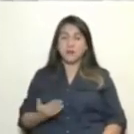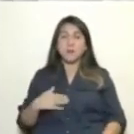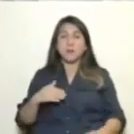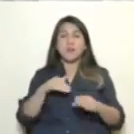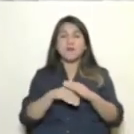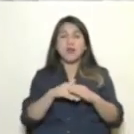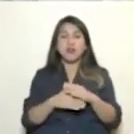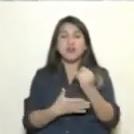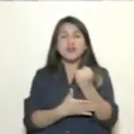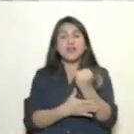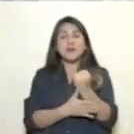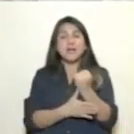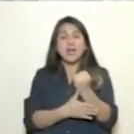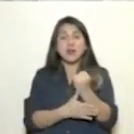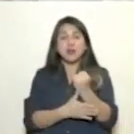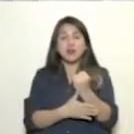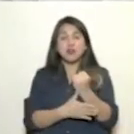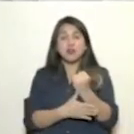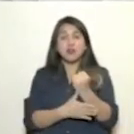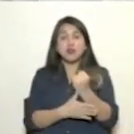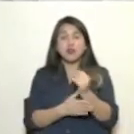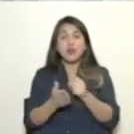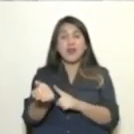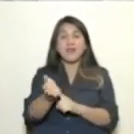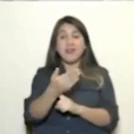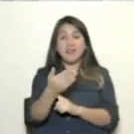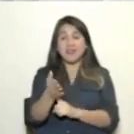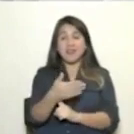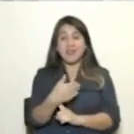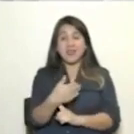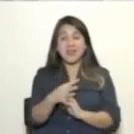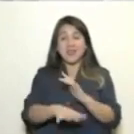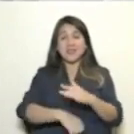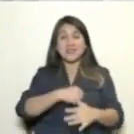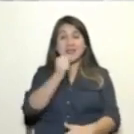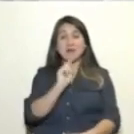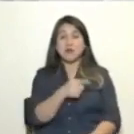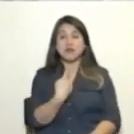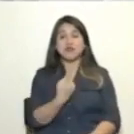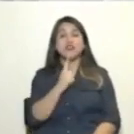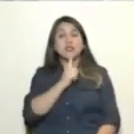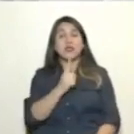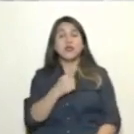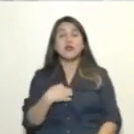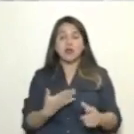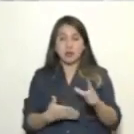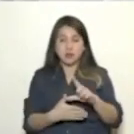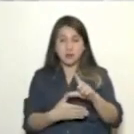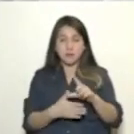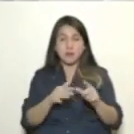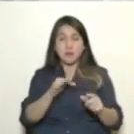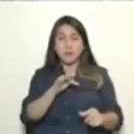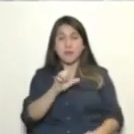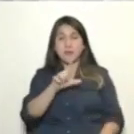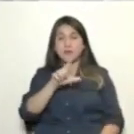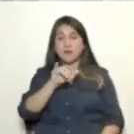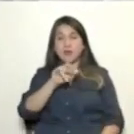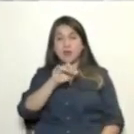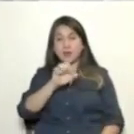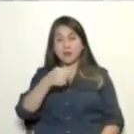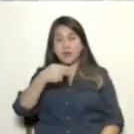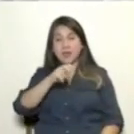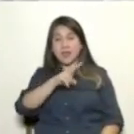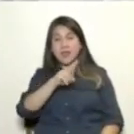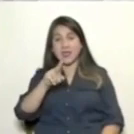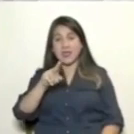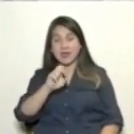Banco Interamericano fue una bandera que en su momento sacamos los latinoamericanos. Felipe Herrera ahí era Felipe ministro